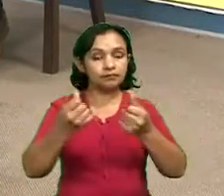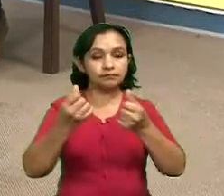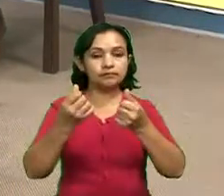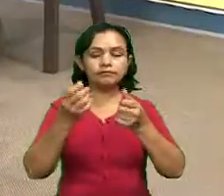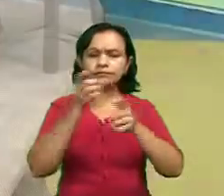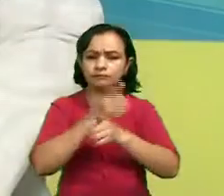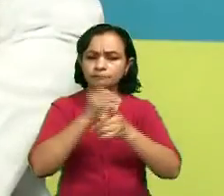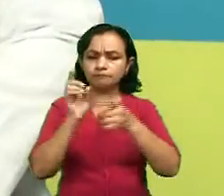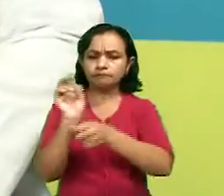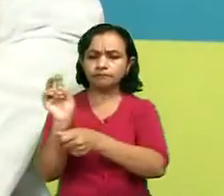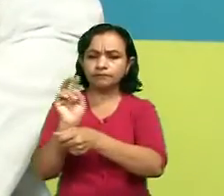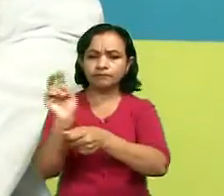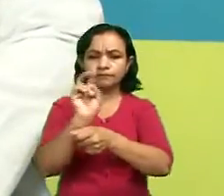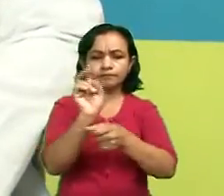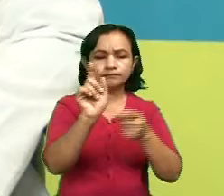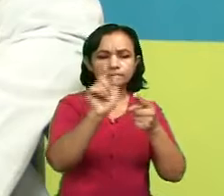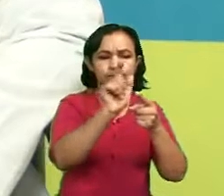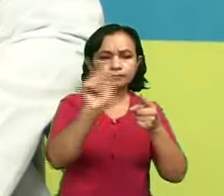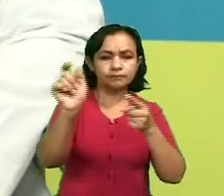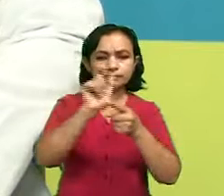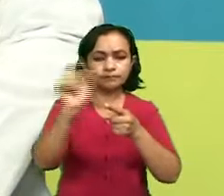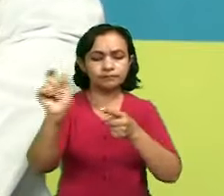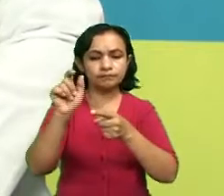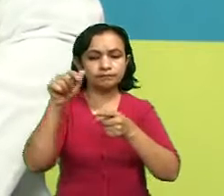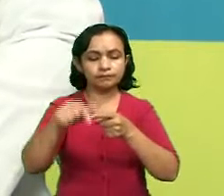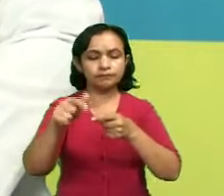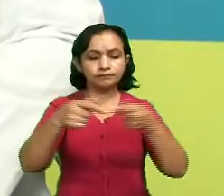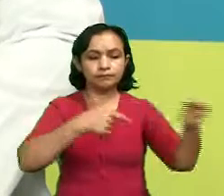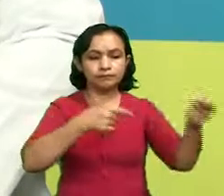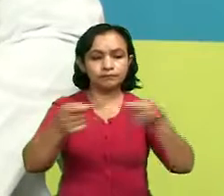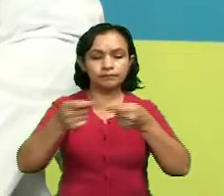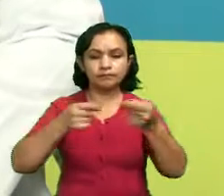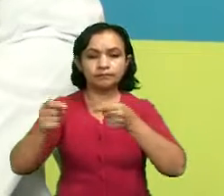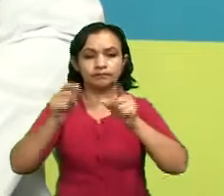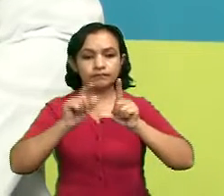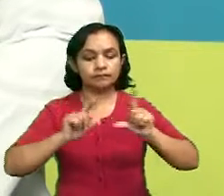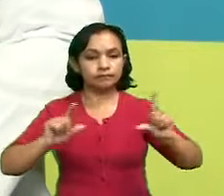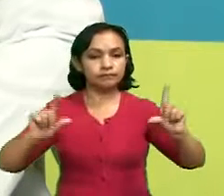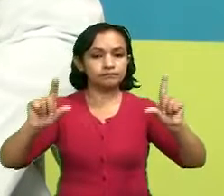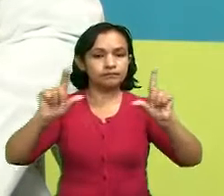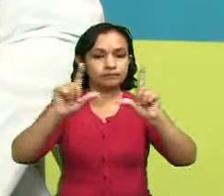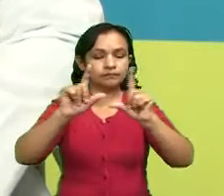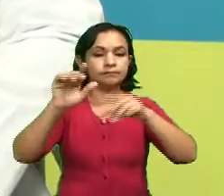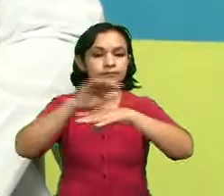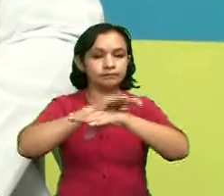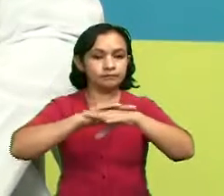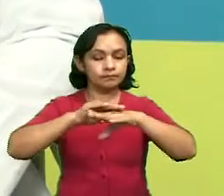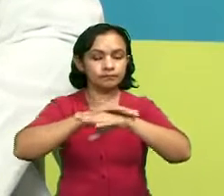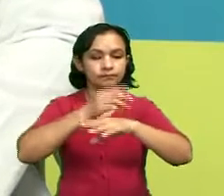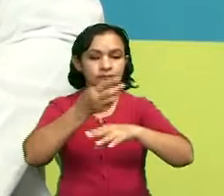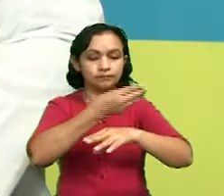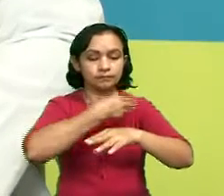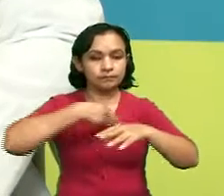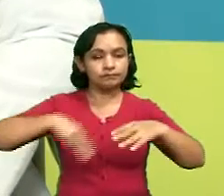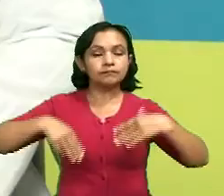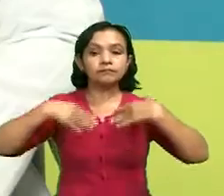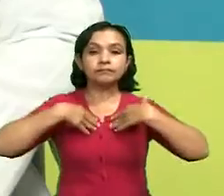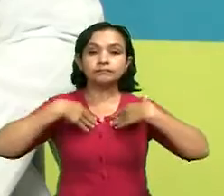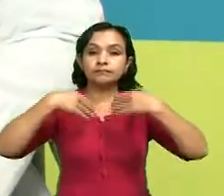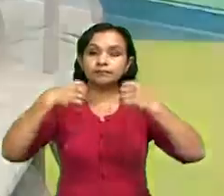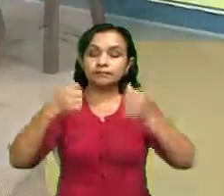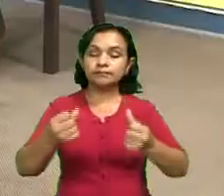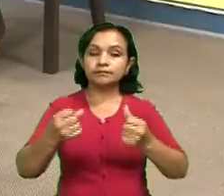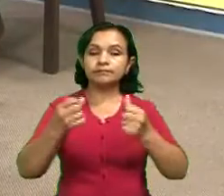las debidas supervisiones mensualmente en estos negocios establecidos y autorizados por el Ministerio de